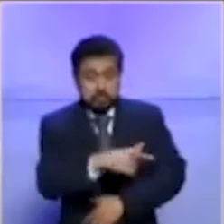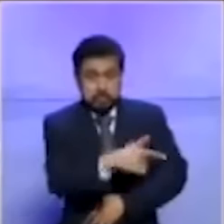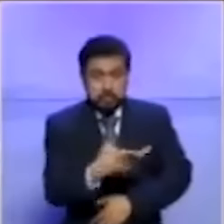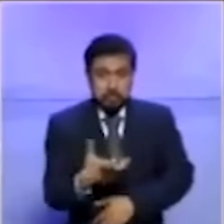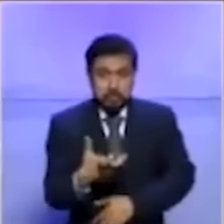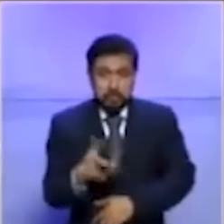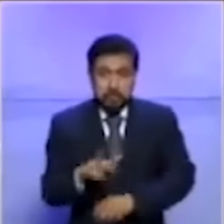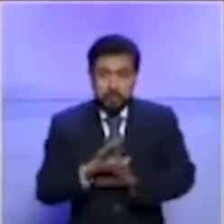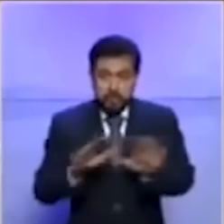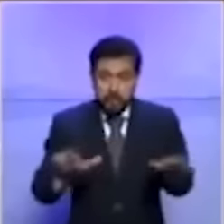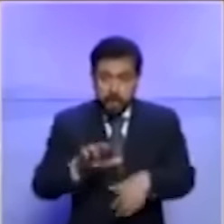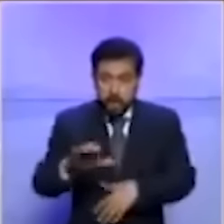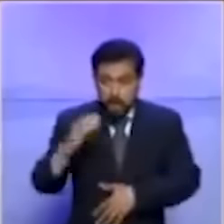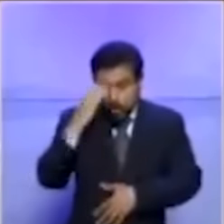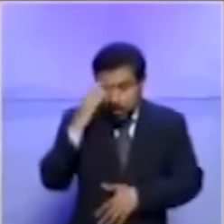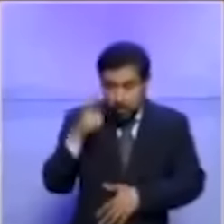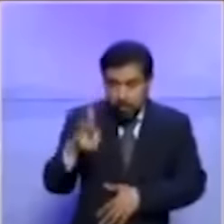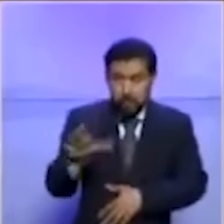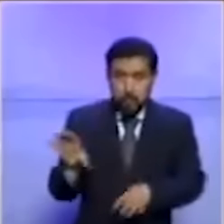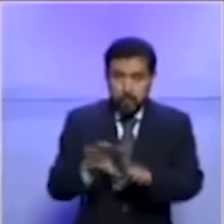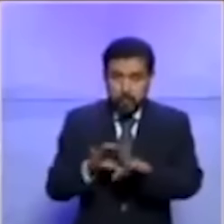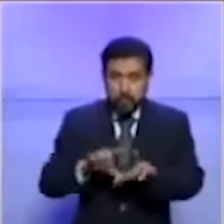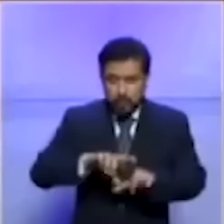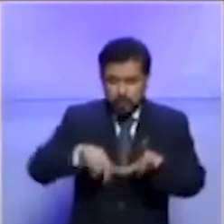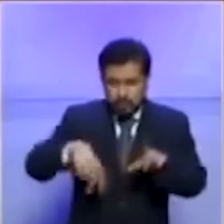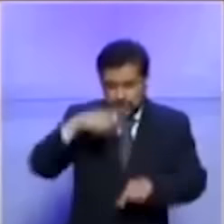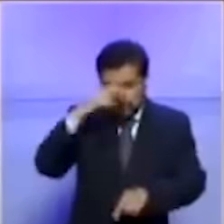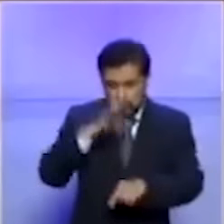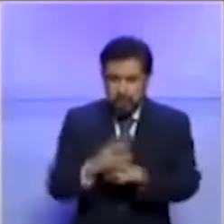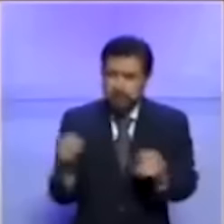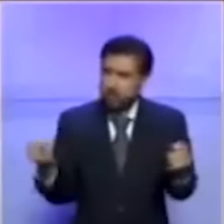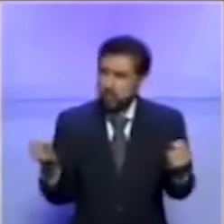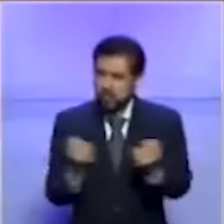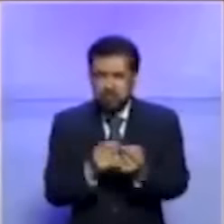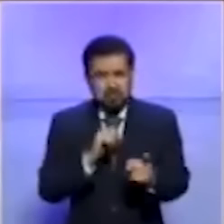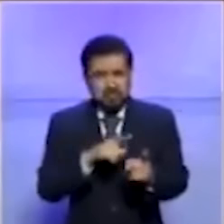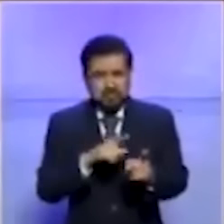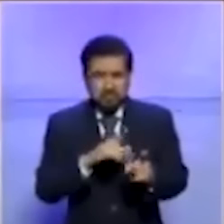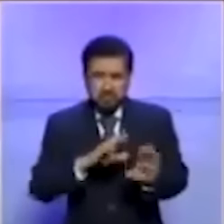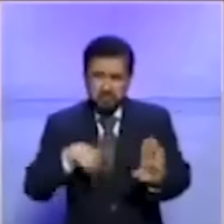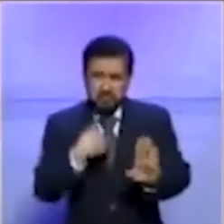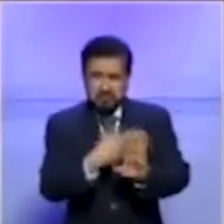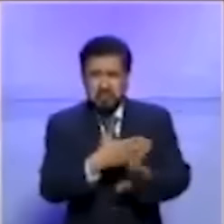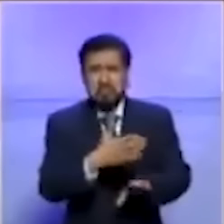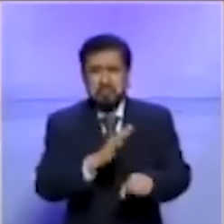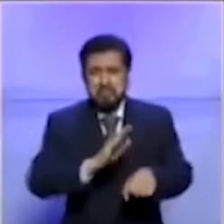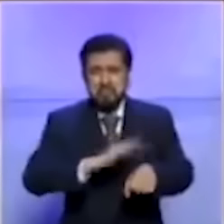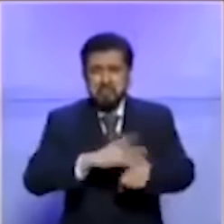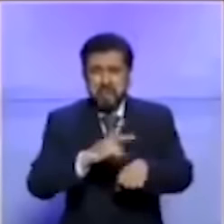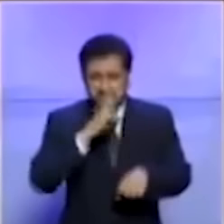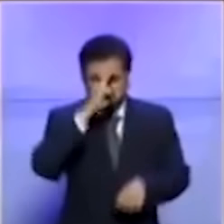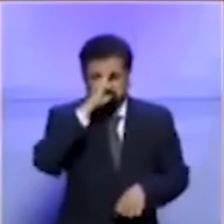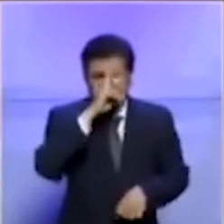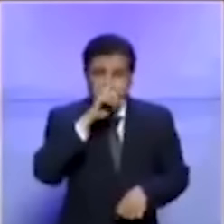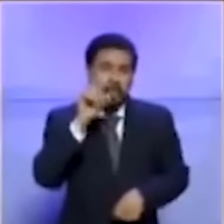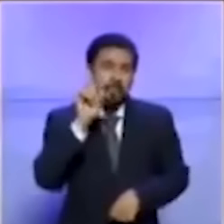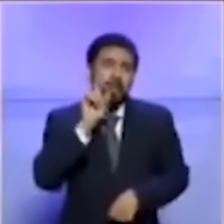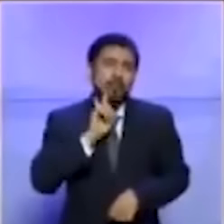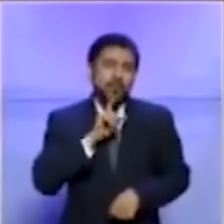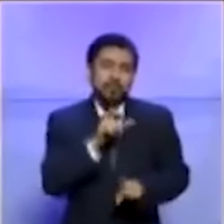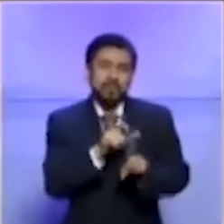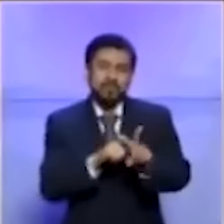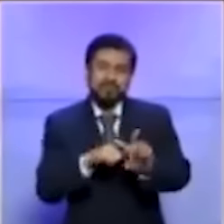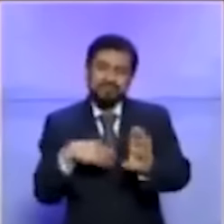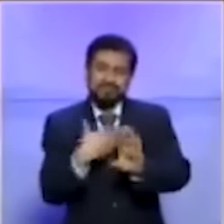hemos reconocido la existencia de la violencia política en razón de género ignorar este pronunciamiento